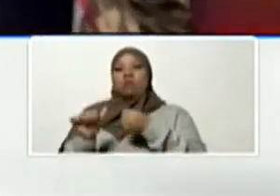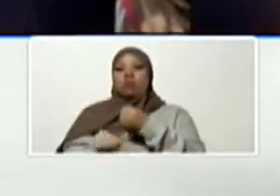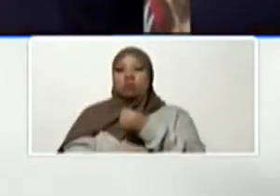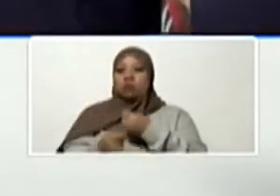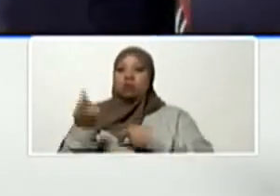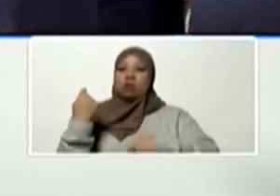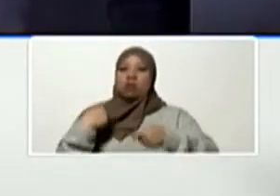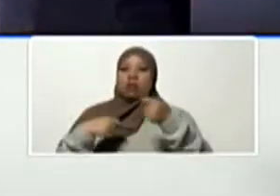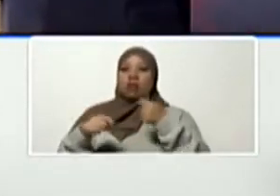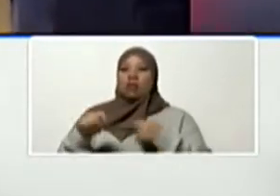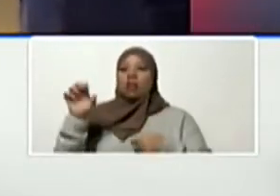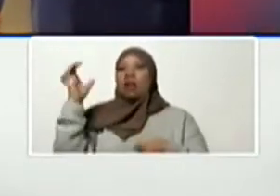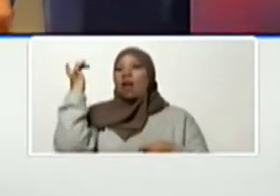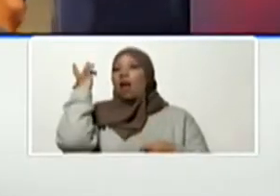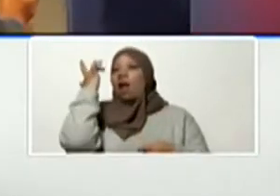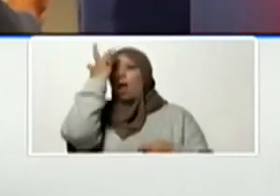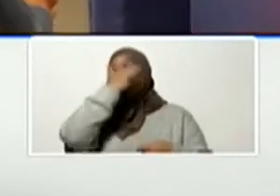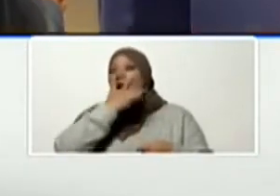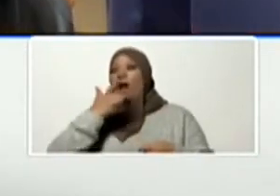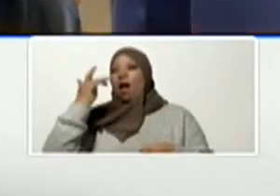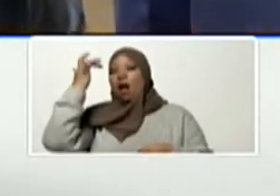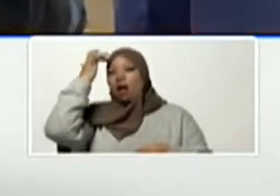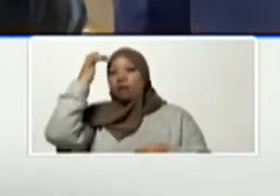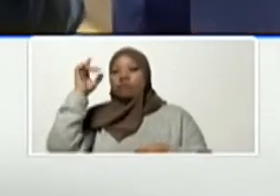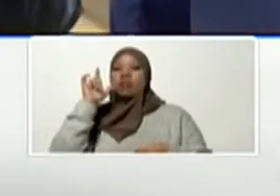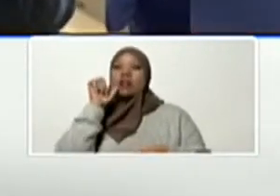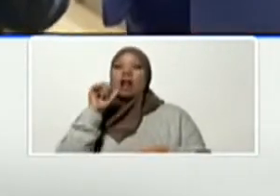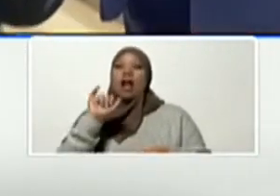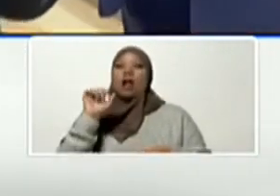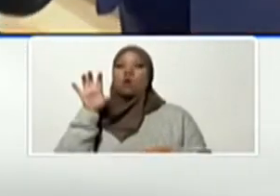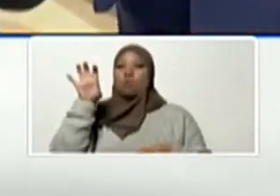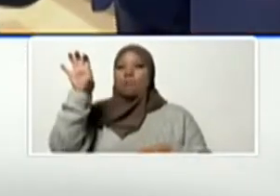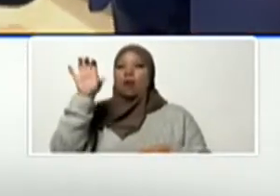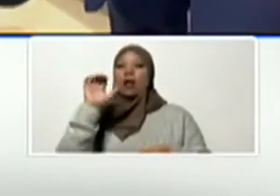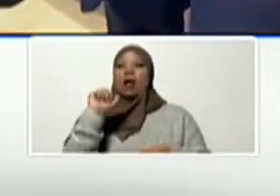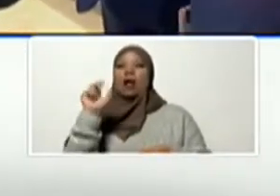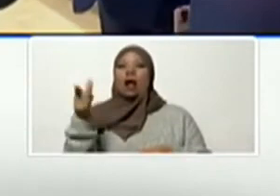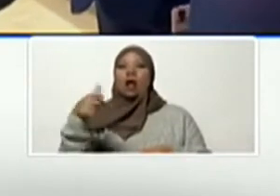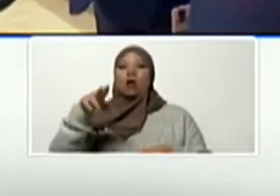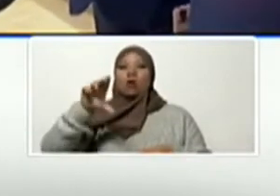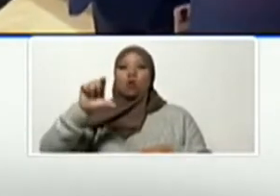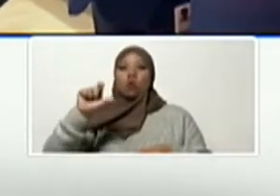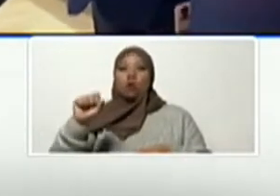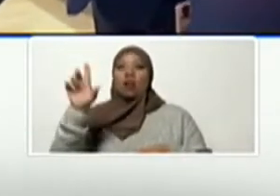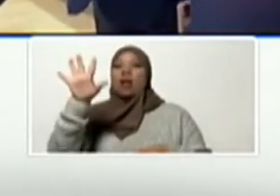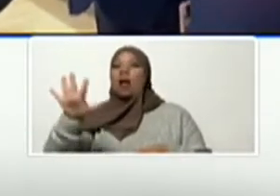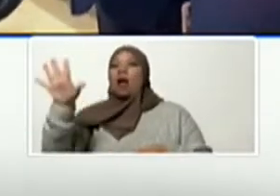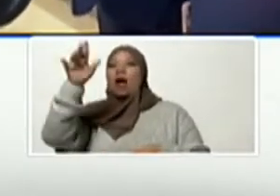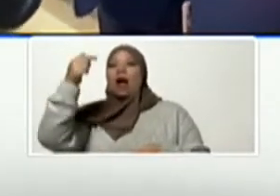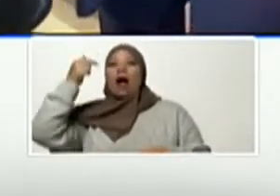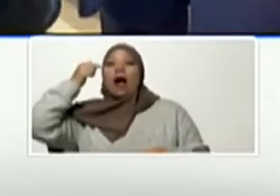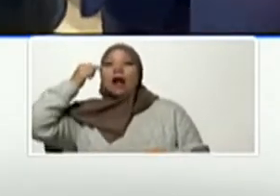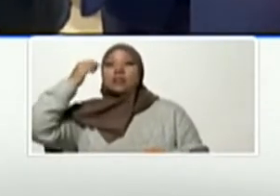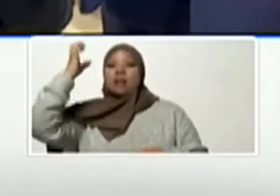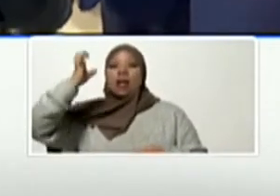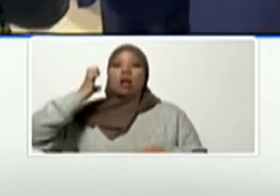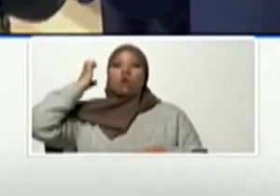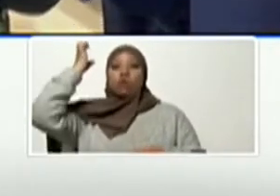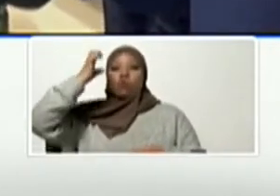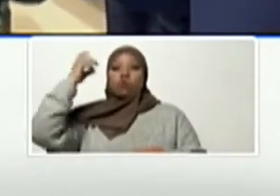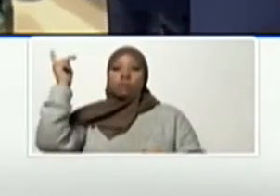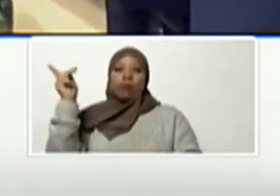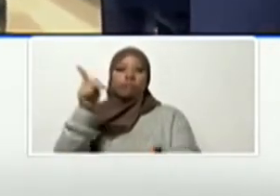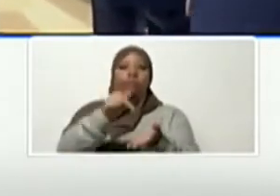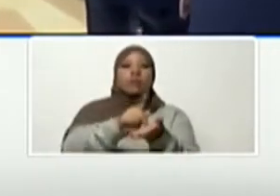Angola, bueno, de todos los países, de Asia, África, Europa,